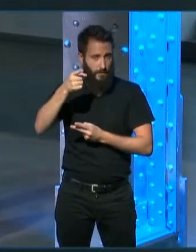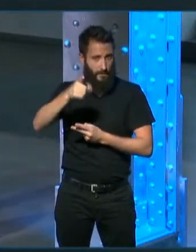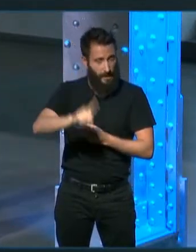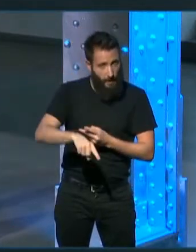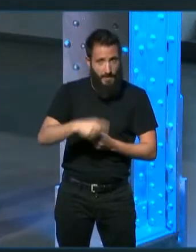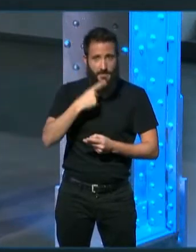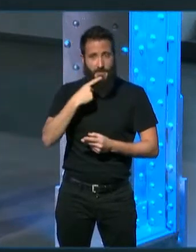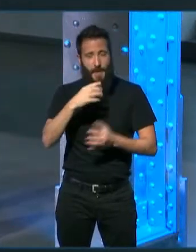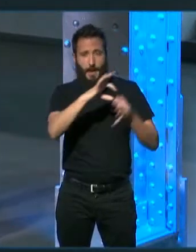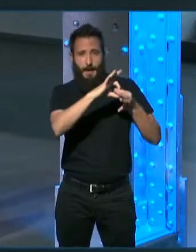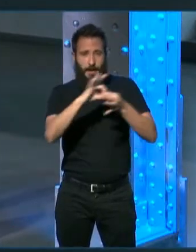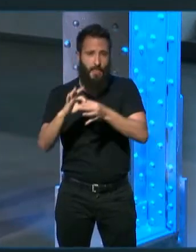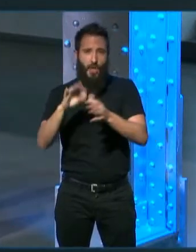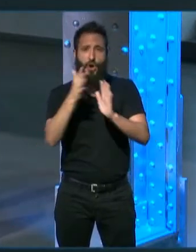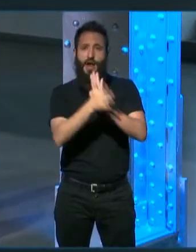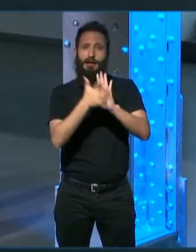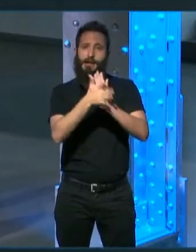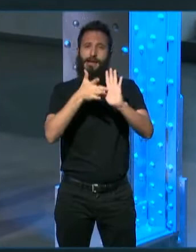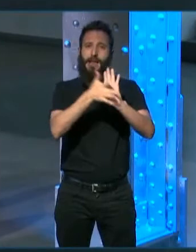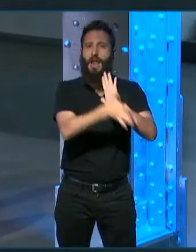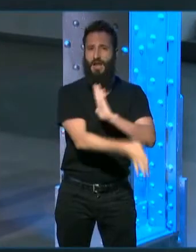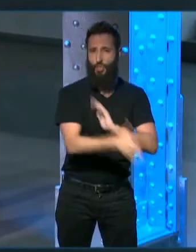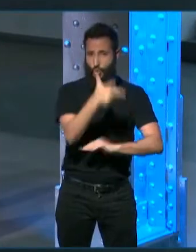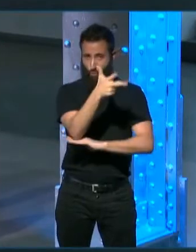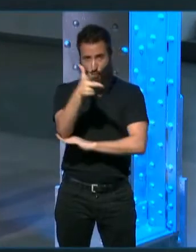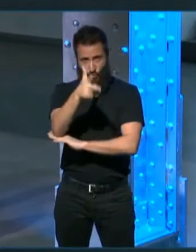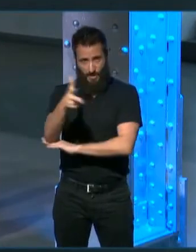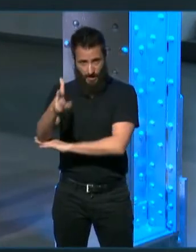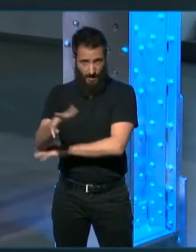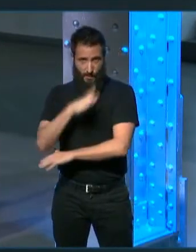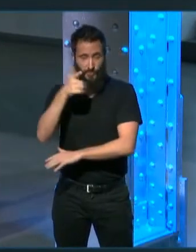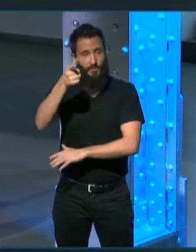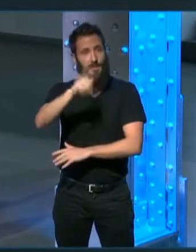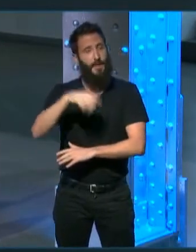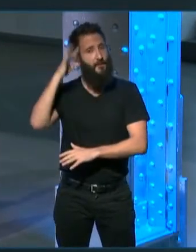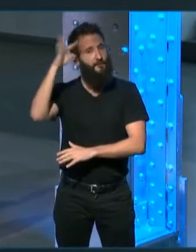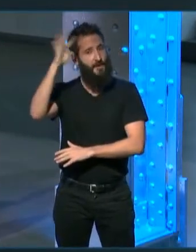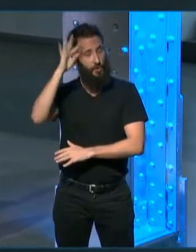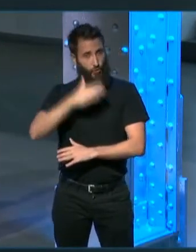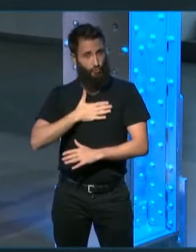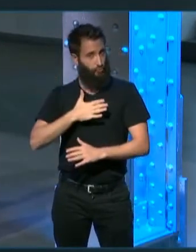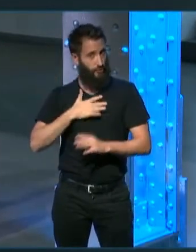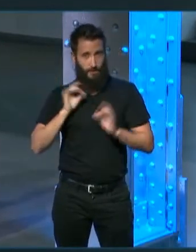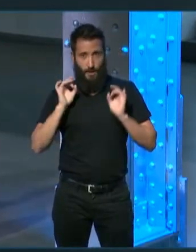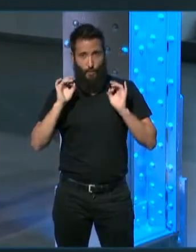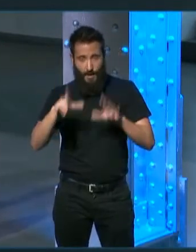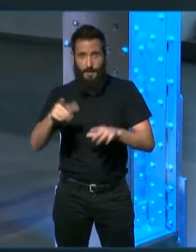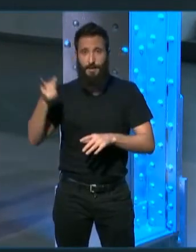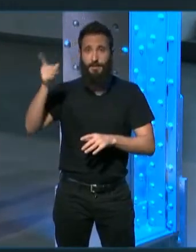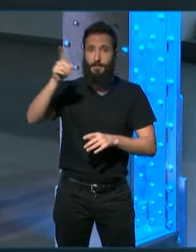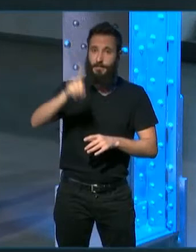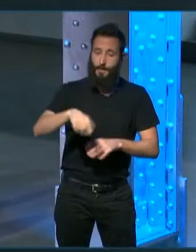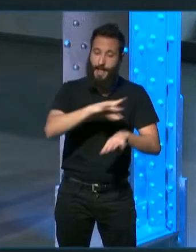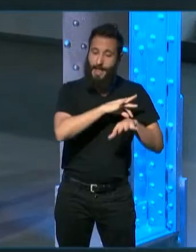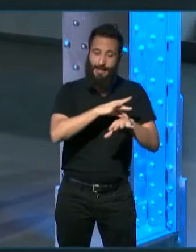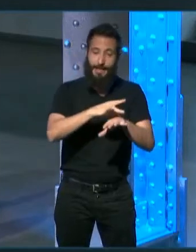con la narración del documental. Por supuesto, es también nuestra propia ficción y hay una elaboración de un guión